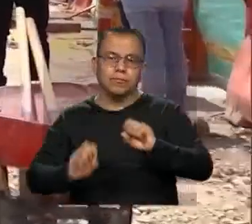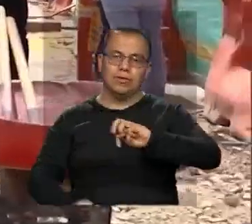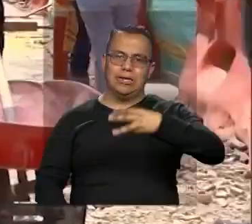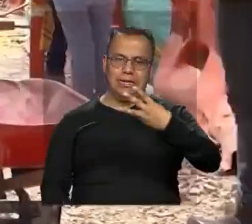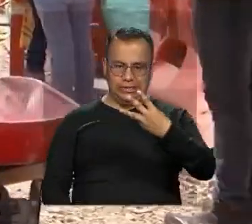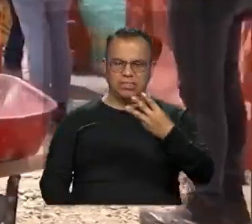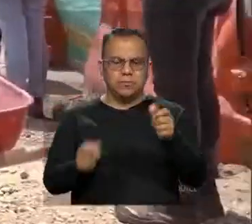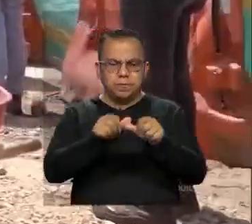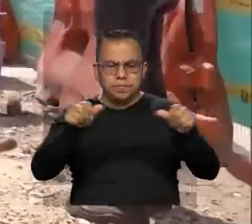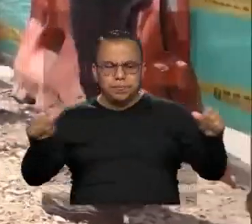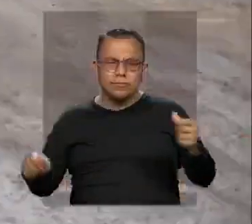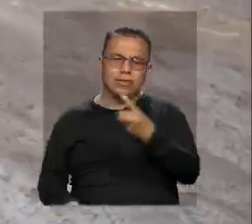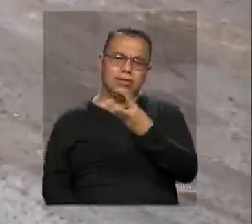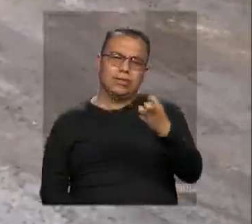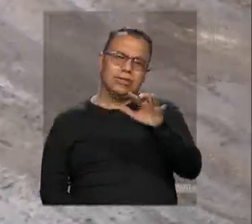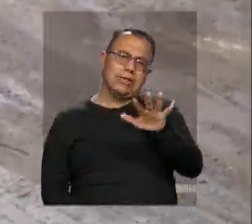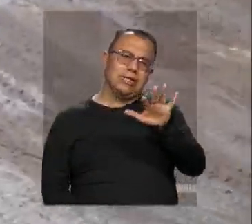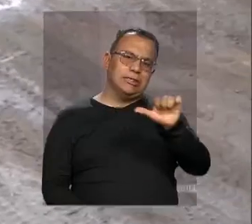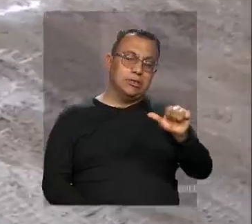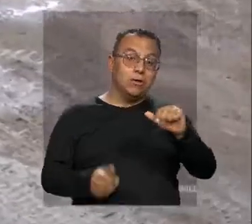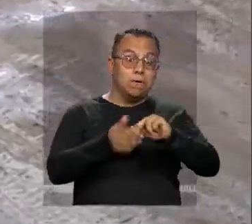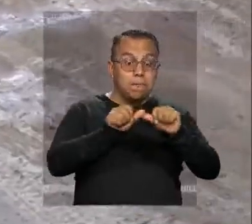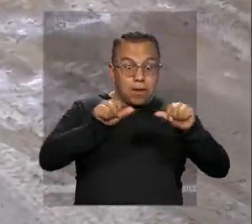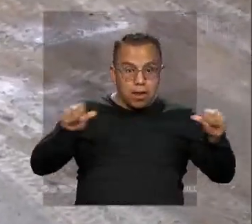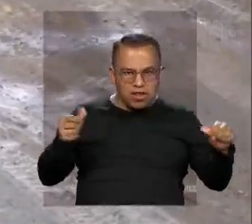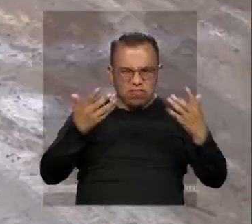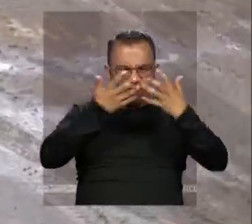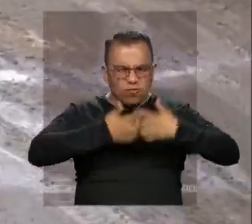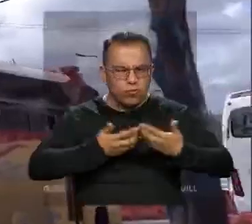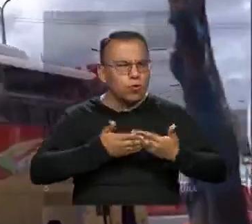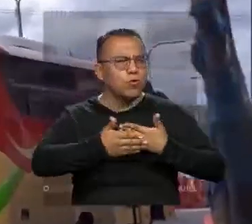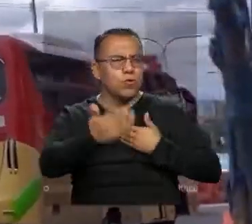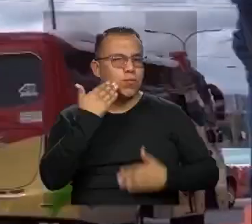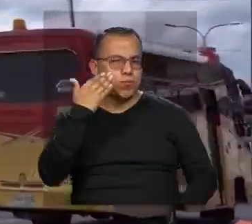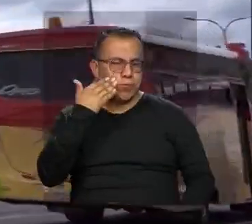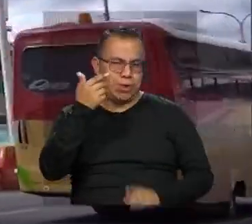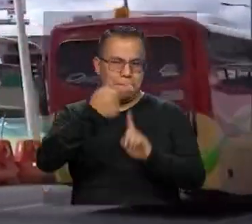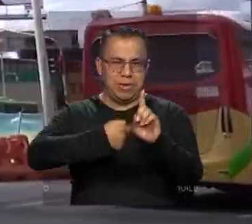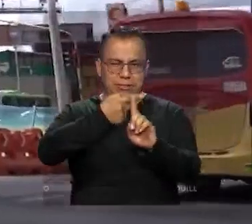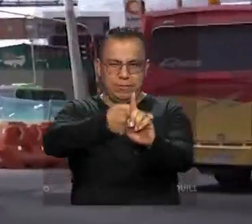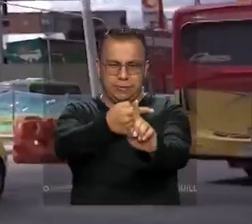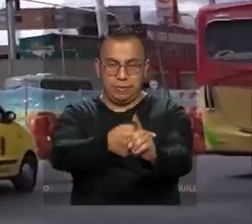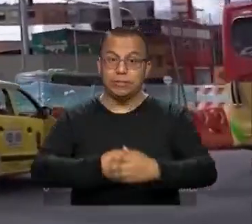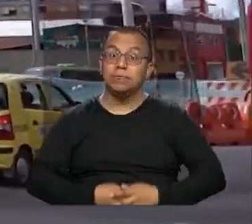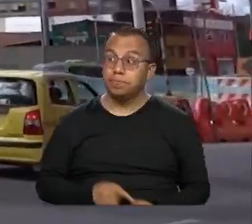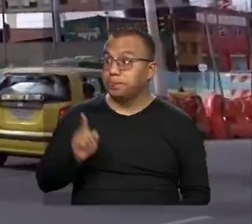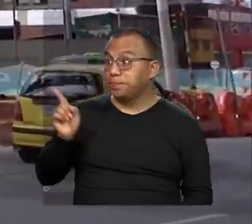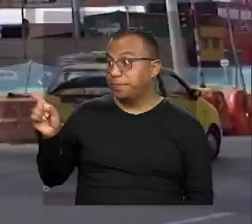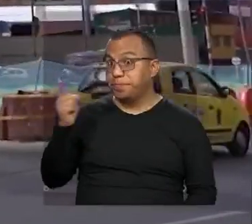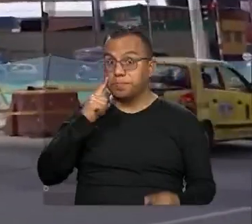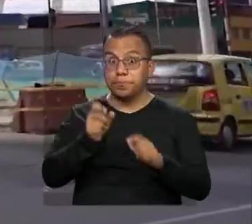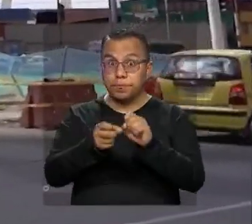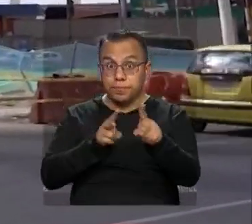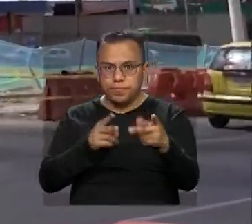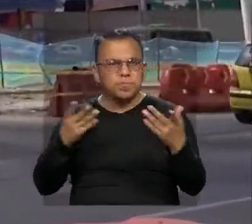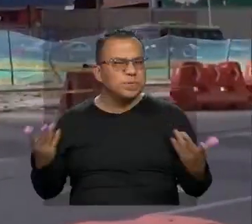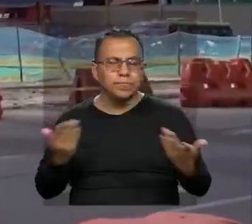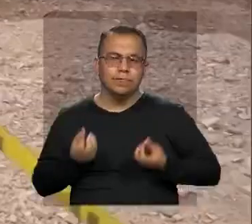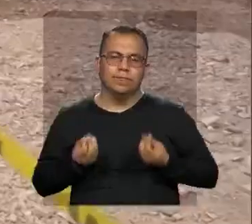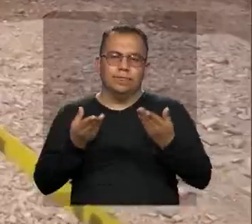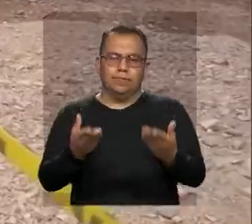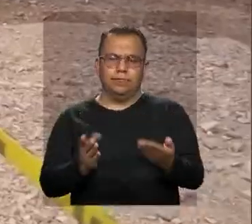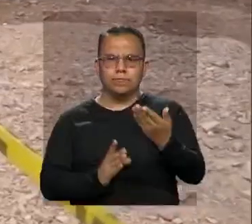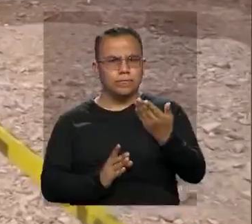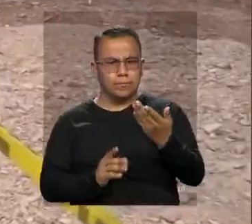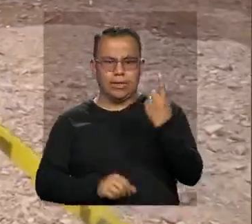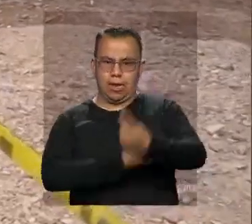una longitud de 335 metros y esperan entre en funcionamiento en los próximos meses. Este puente esperamos darlo al servicio a